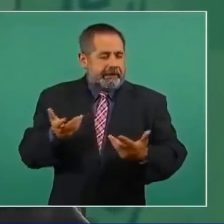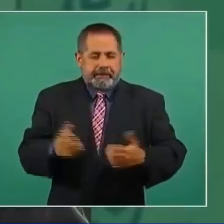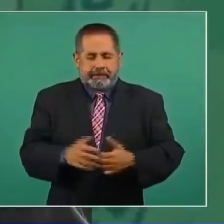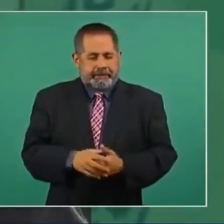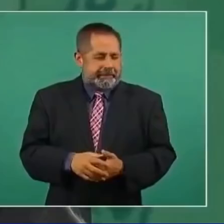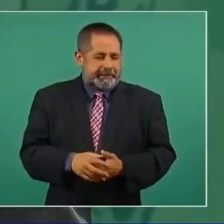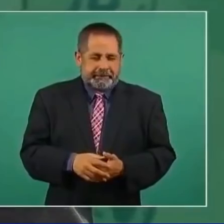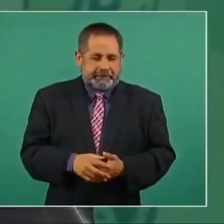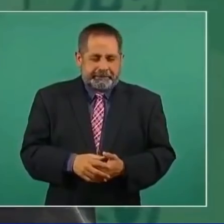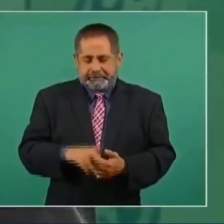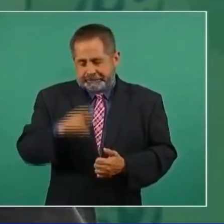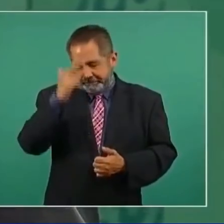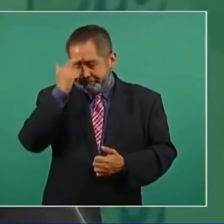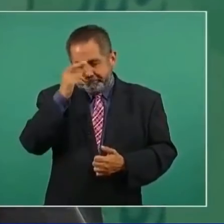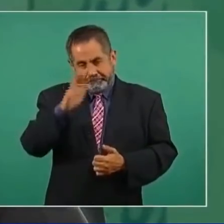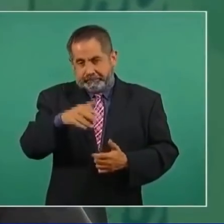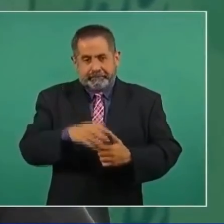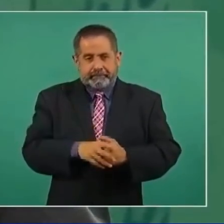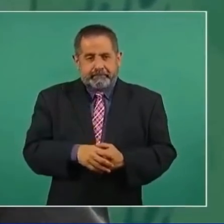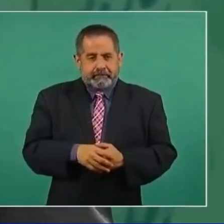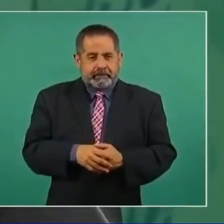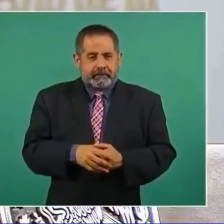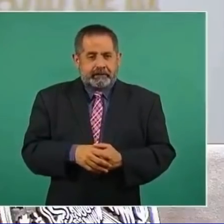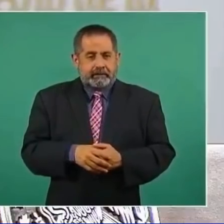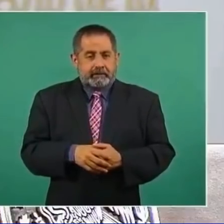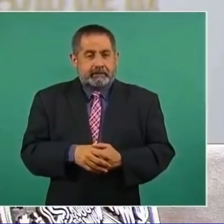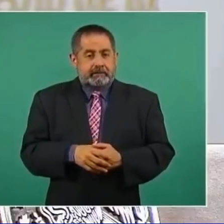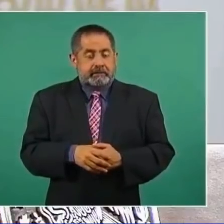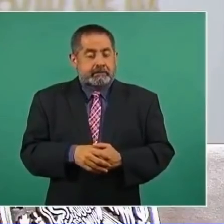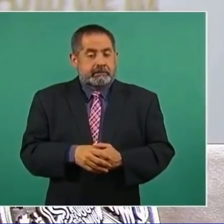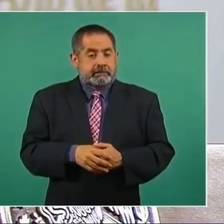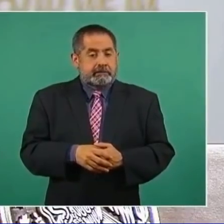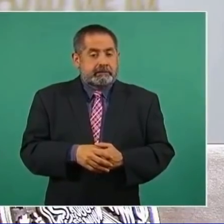Acuérdense de que no había fallecido